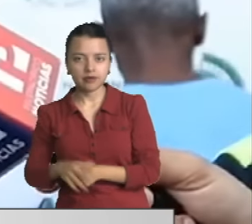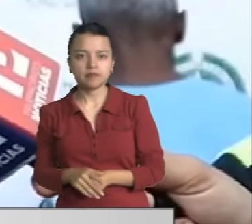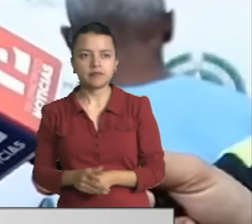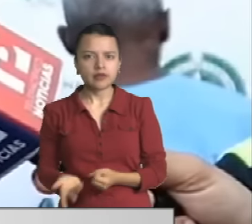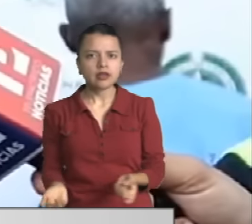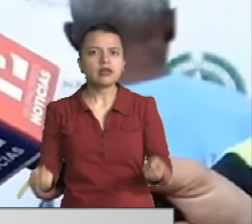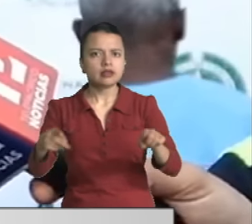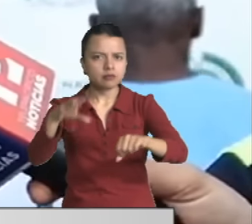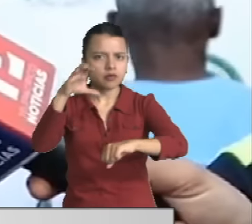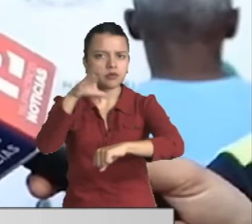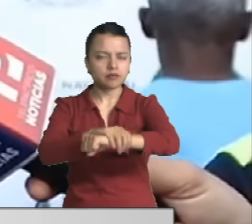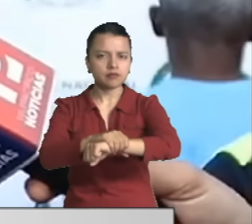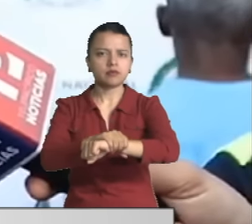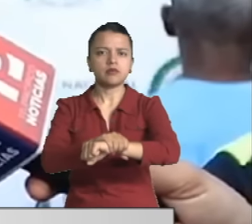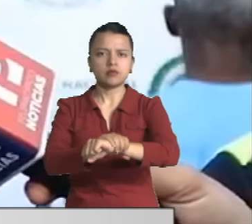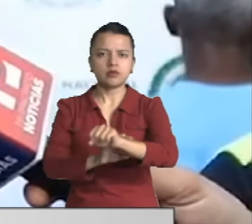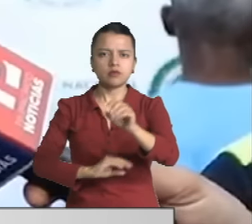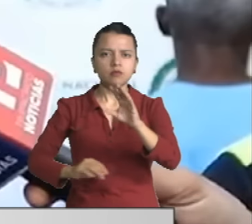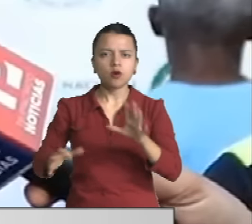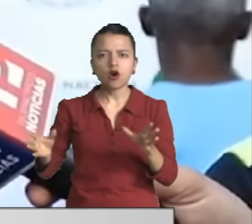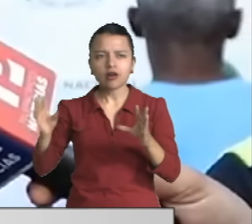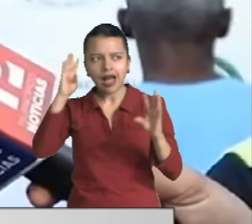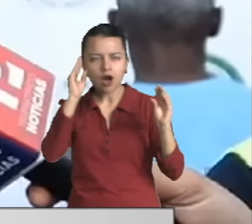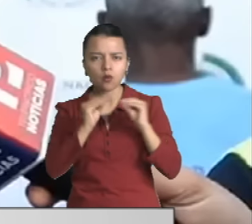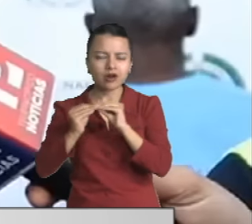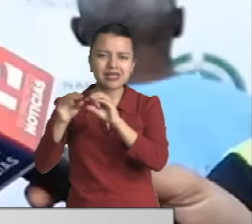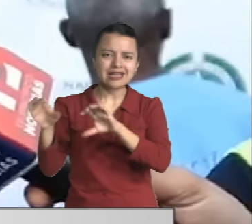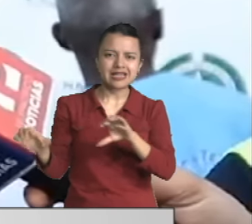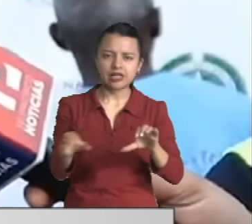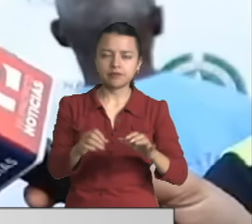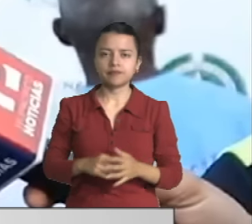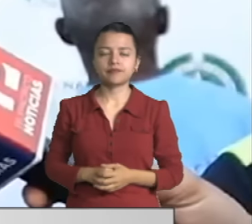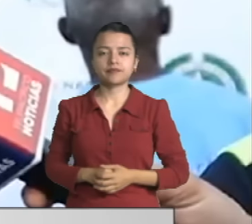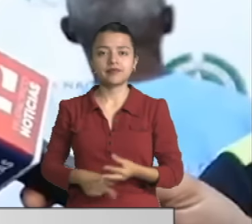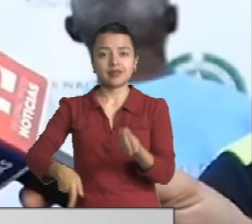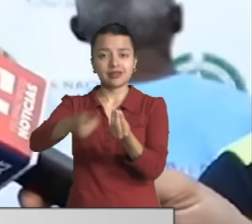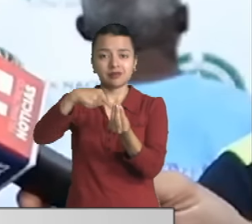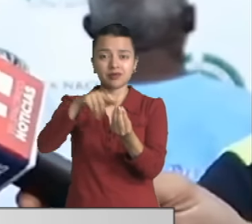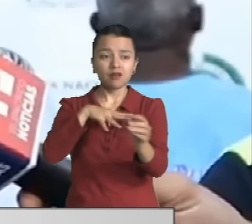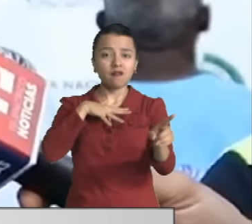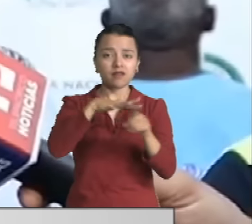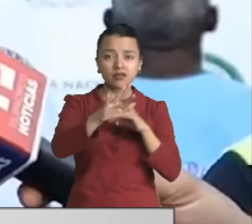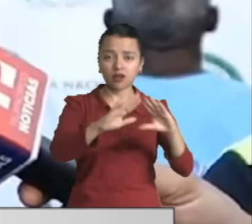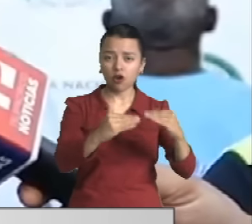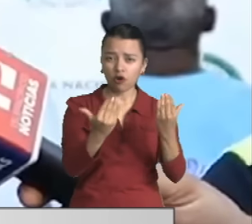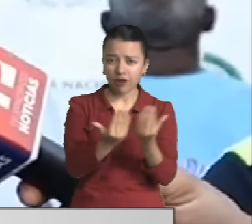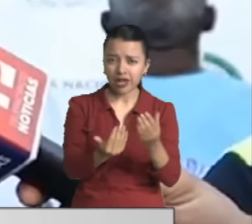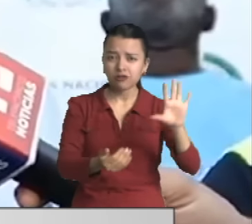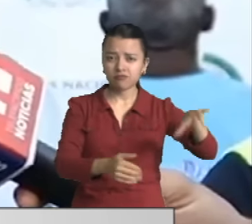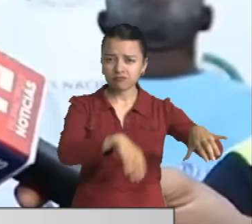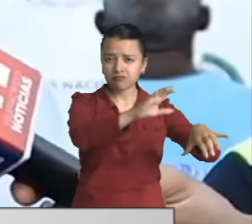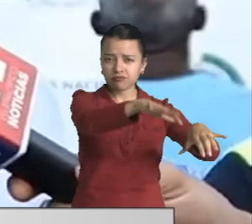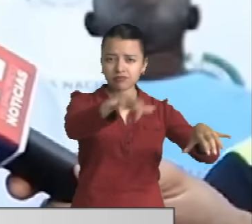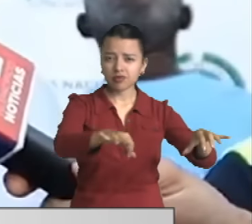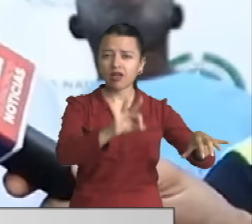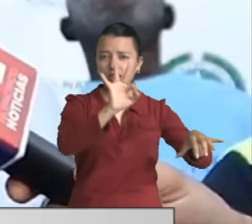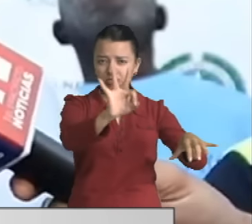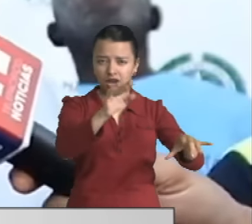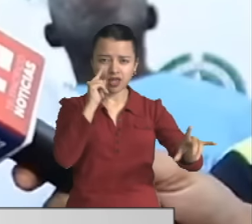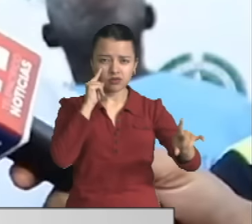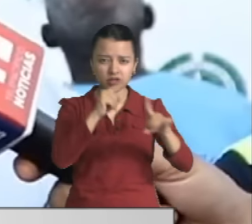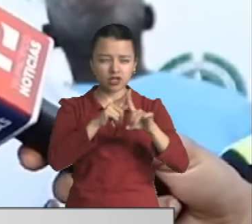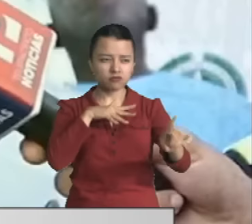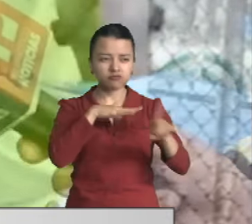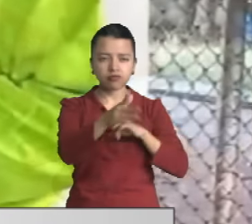de concierto para delinquir, tráfico de estupefacientes. Ellos también afectaban entornos escolares, 3 colegios, particularmente